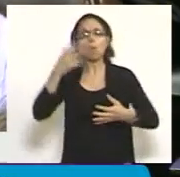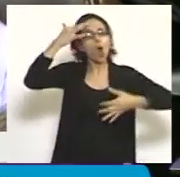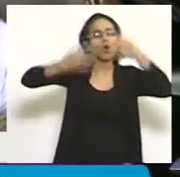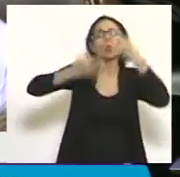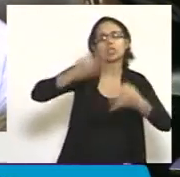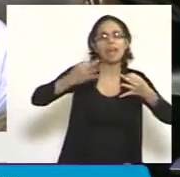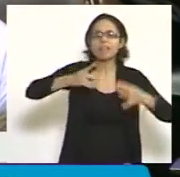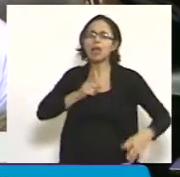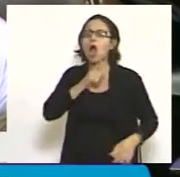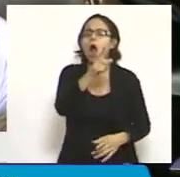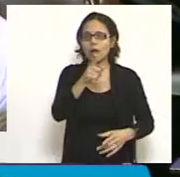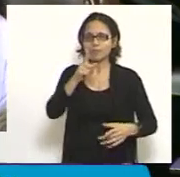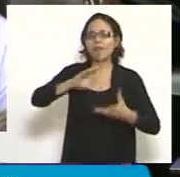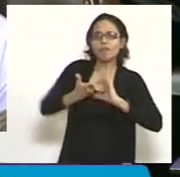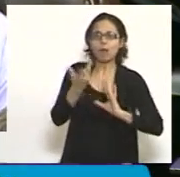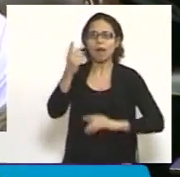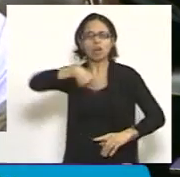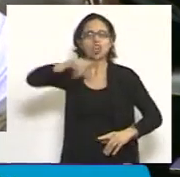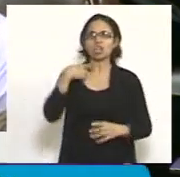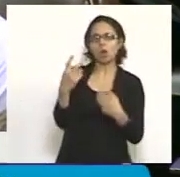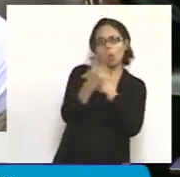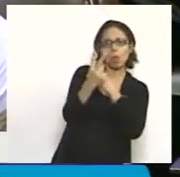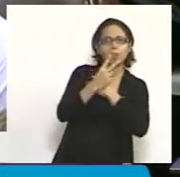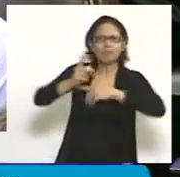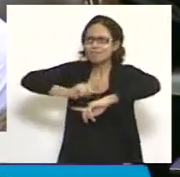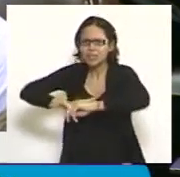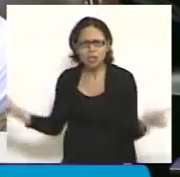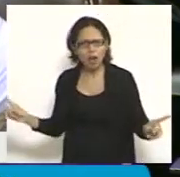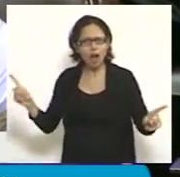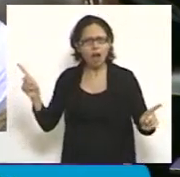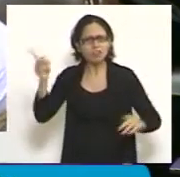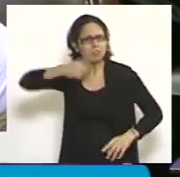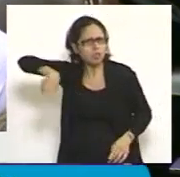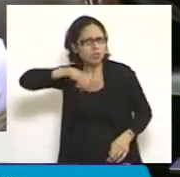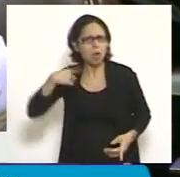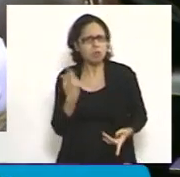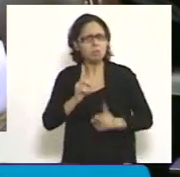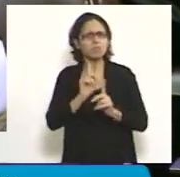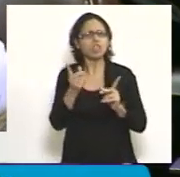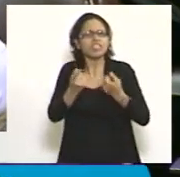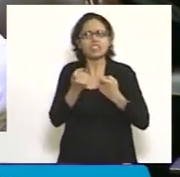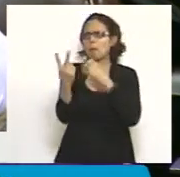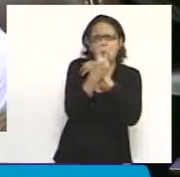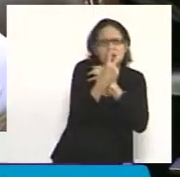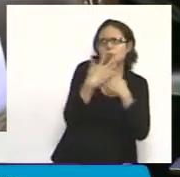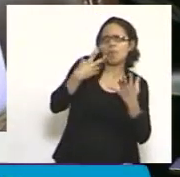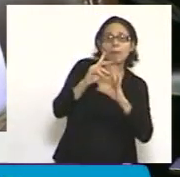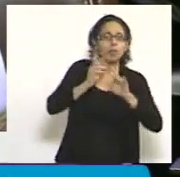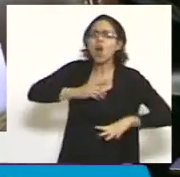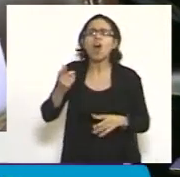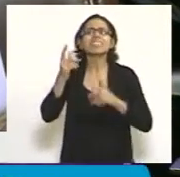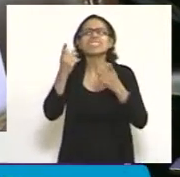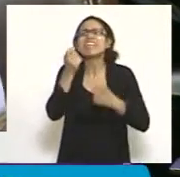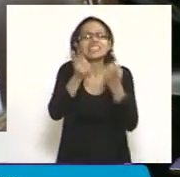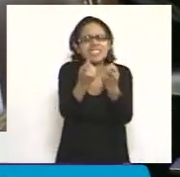buscar impunidad. No necesitamos ninguna impunidad, señores. El pueblo necesita